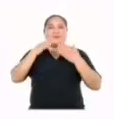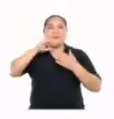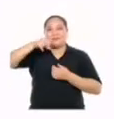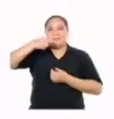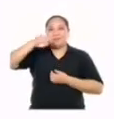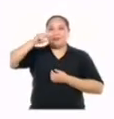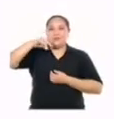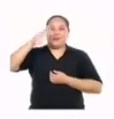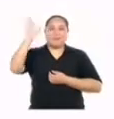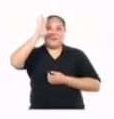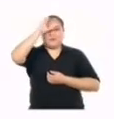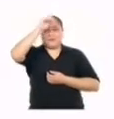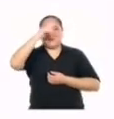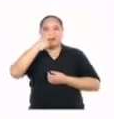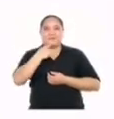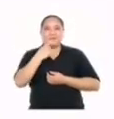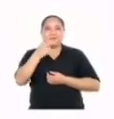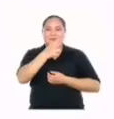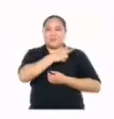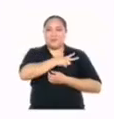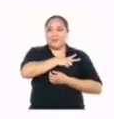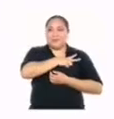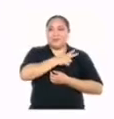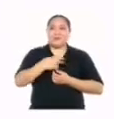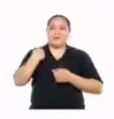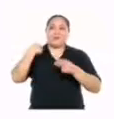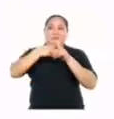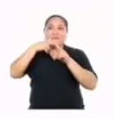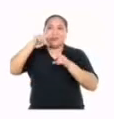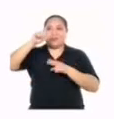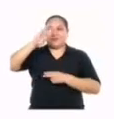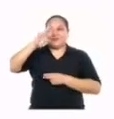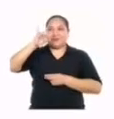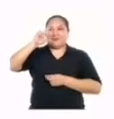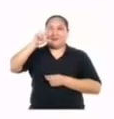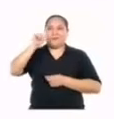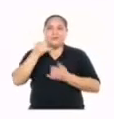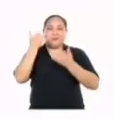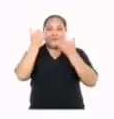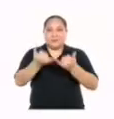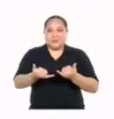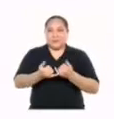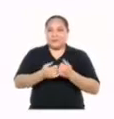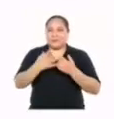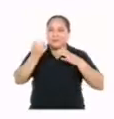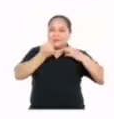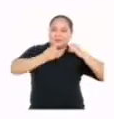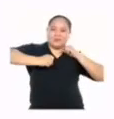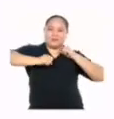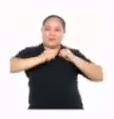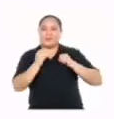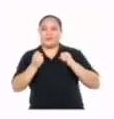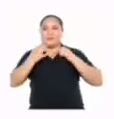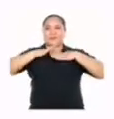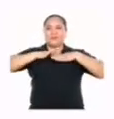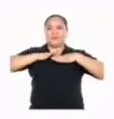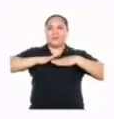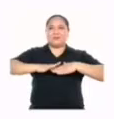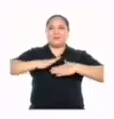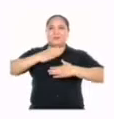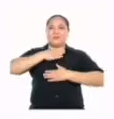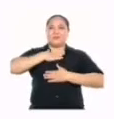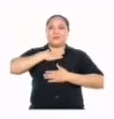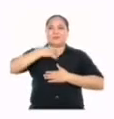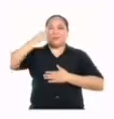Gracias, Jonathan. Hola chicas y chicos de tercero de secundaria. Mi nombre es Gabriela y el día de hoy vamos a mover cosas desde la tranquilidad